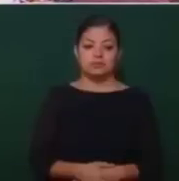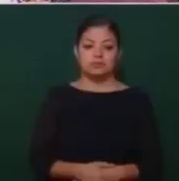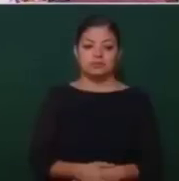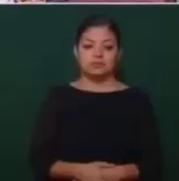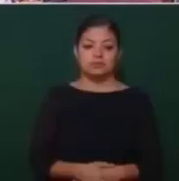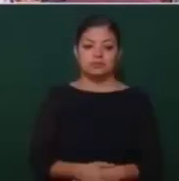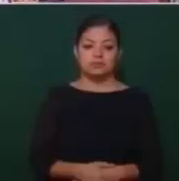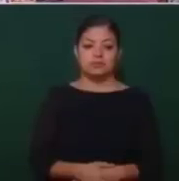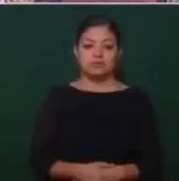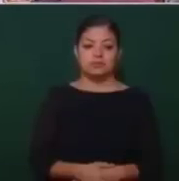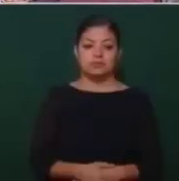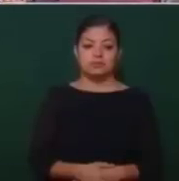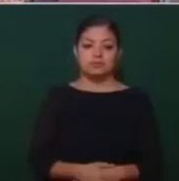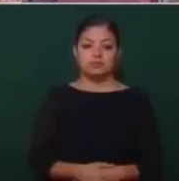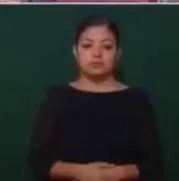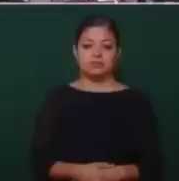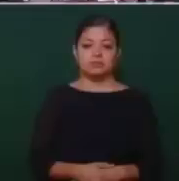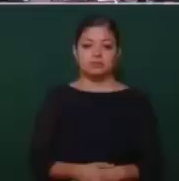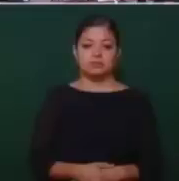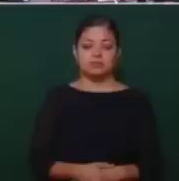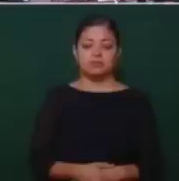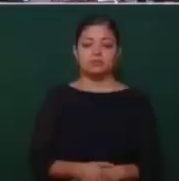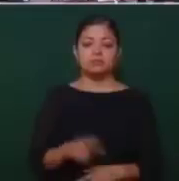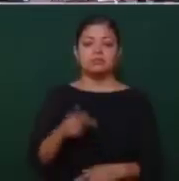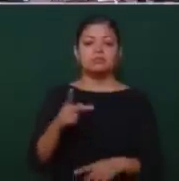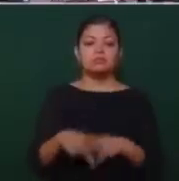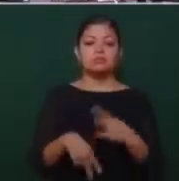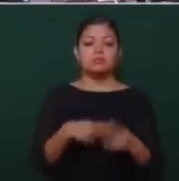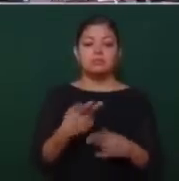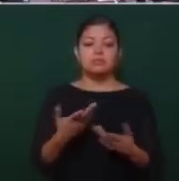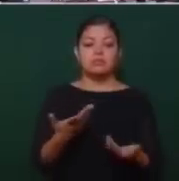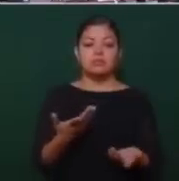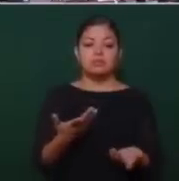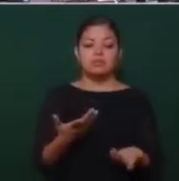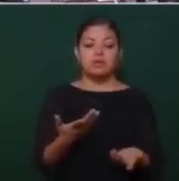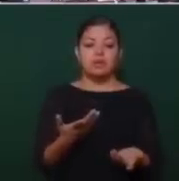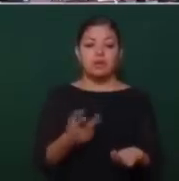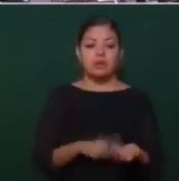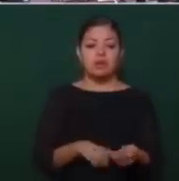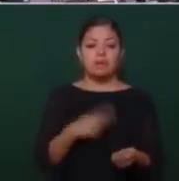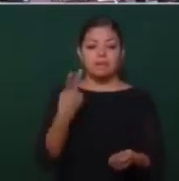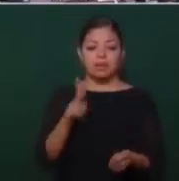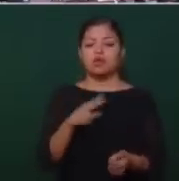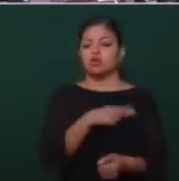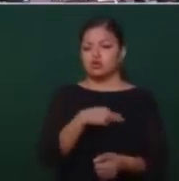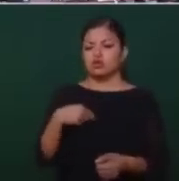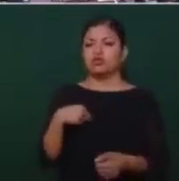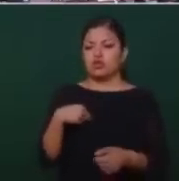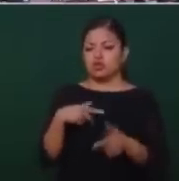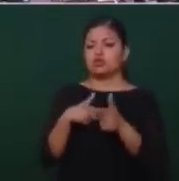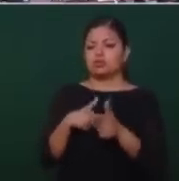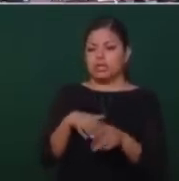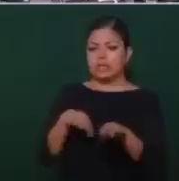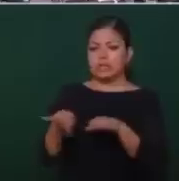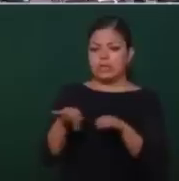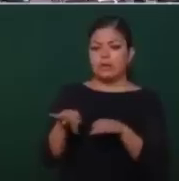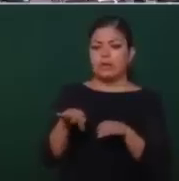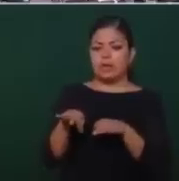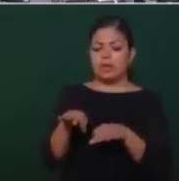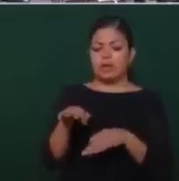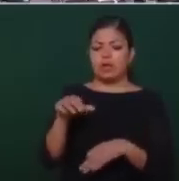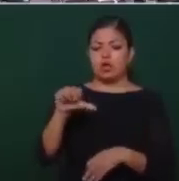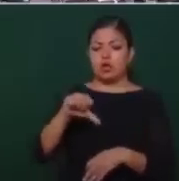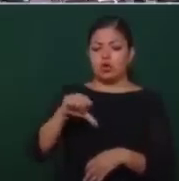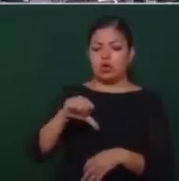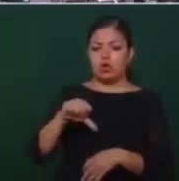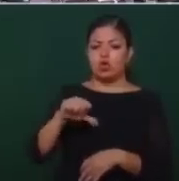la estrategia que se va a realizar para pacificar destinos turísticos en Puerto Vallarta? Estamos trabajando en eso. Hoy